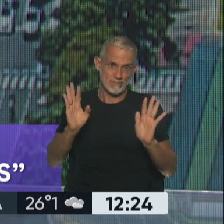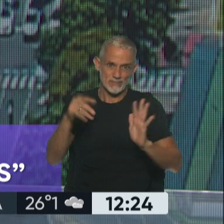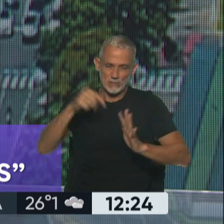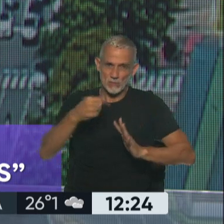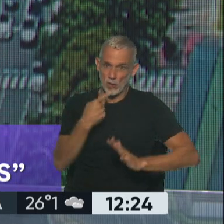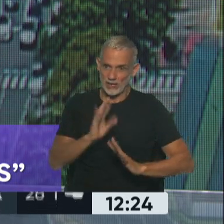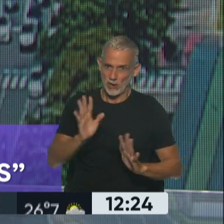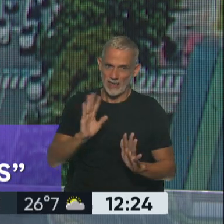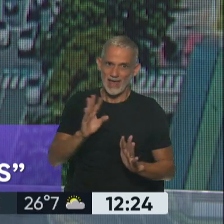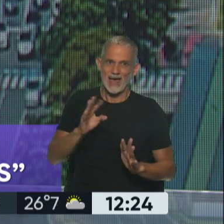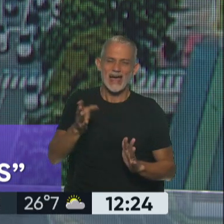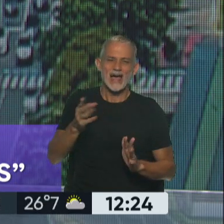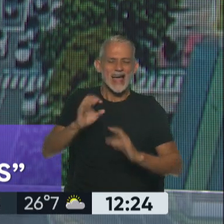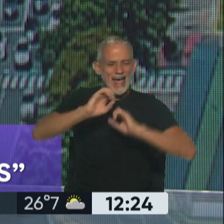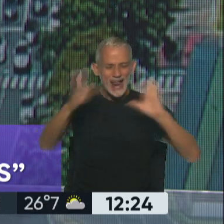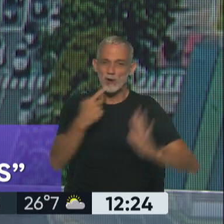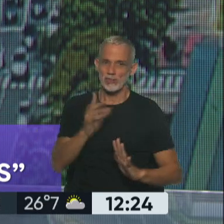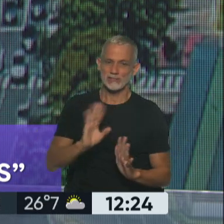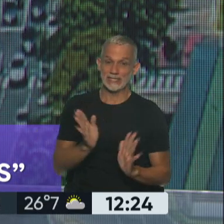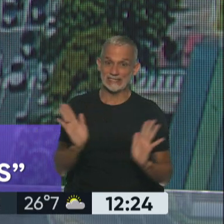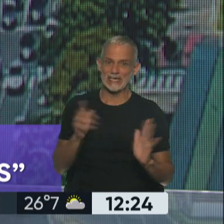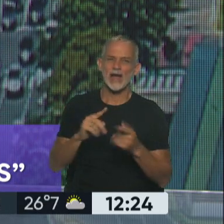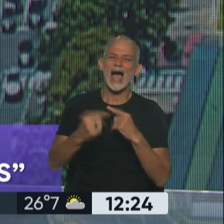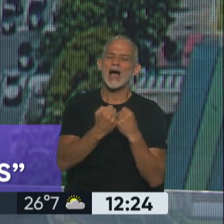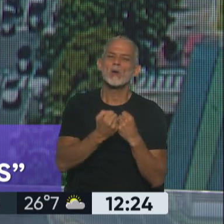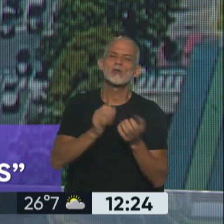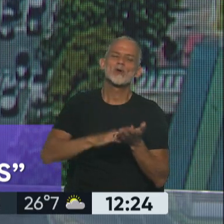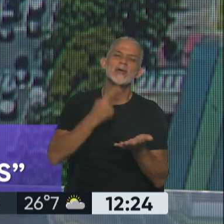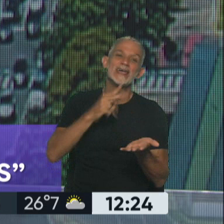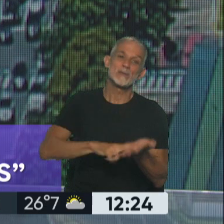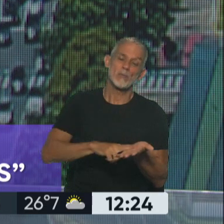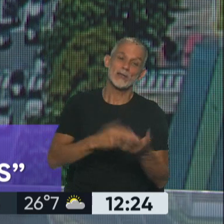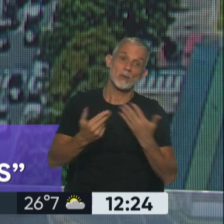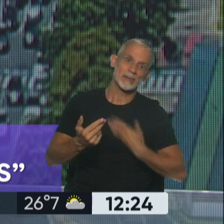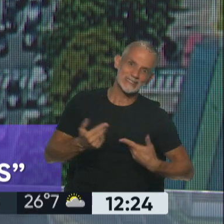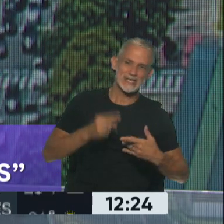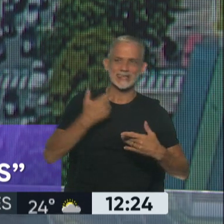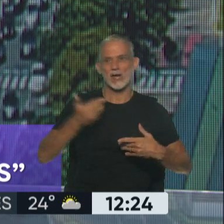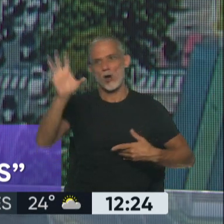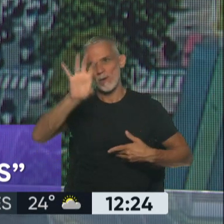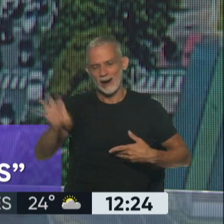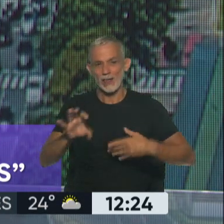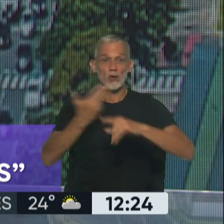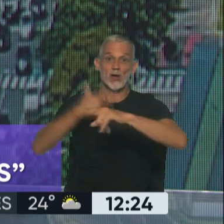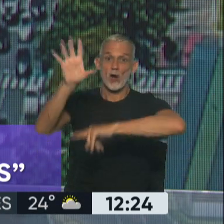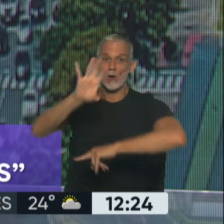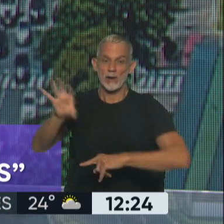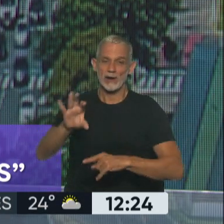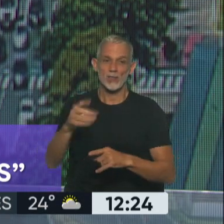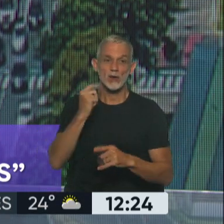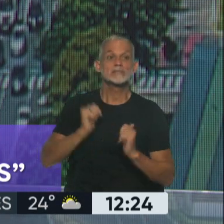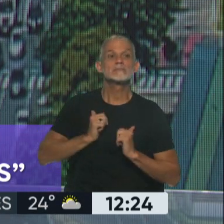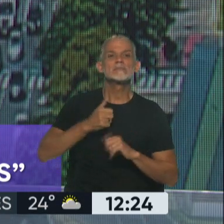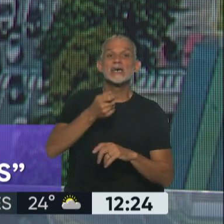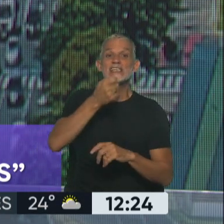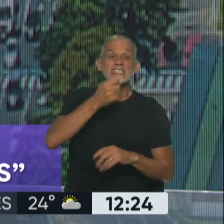la mesa explícitamente, es el acuerdo fiscal entre presidente y gobernadores. Los gobernadores van a estar en